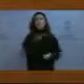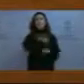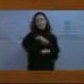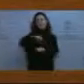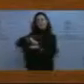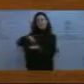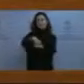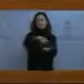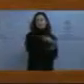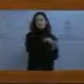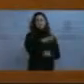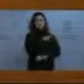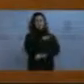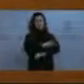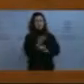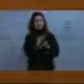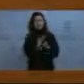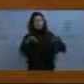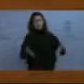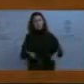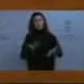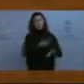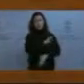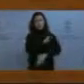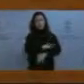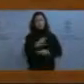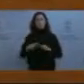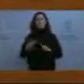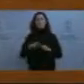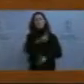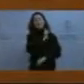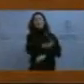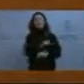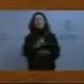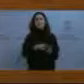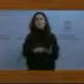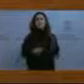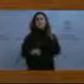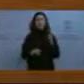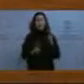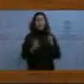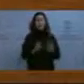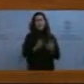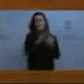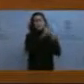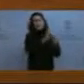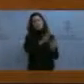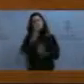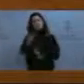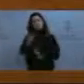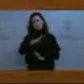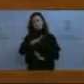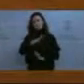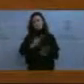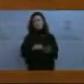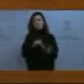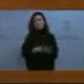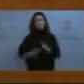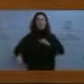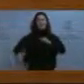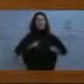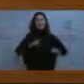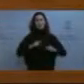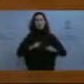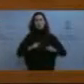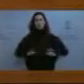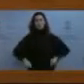ampliar otras. Pero escuche una cosa, esto puede ser política deportiva, pero cuando hay un plan. Pero en la obsoleta ley del 94 ya decía que tenía que haber un plan director de instalaciones